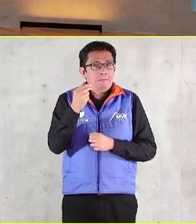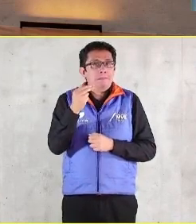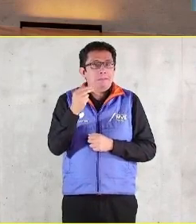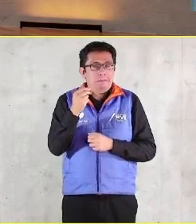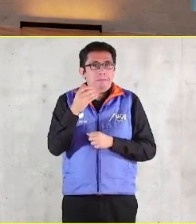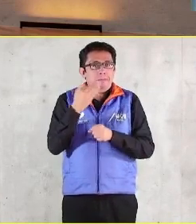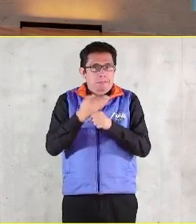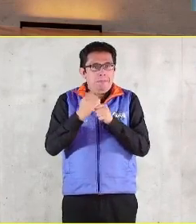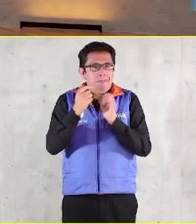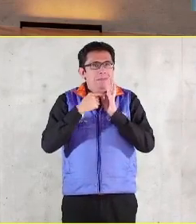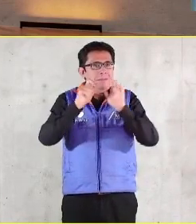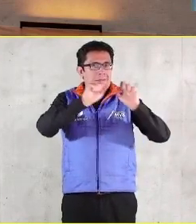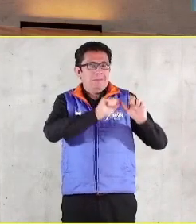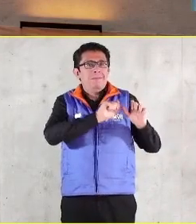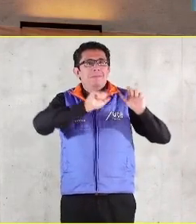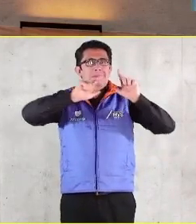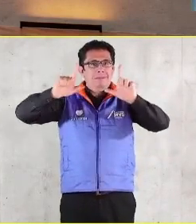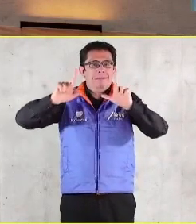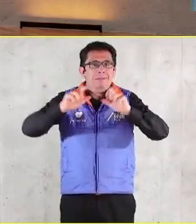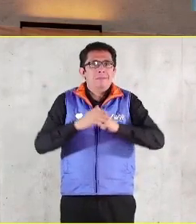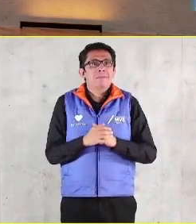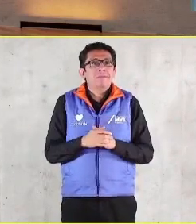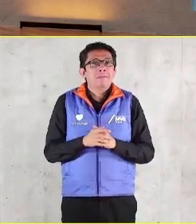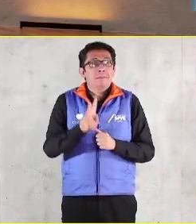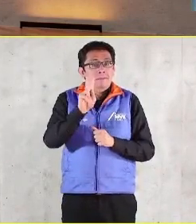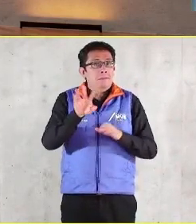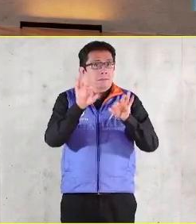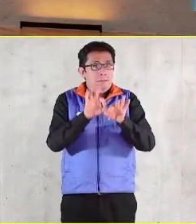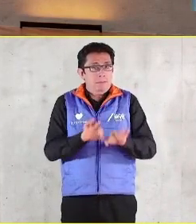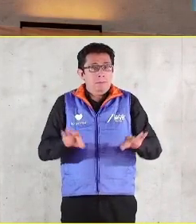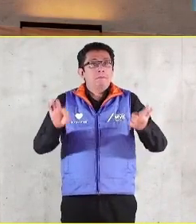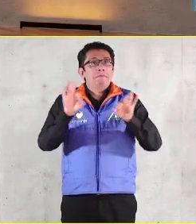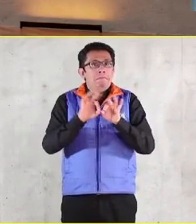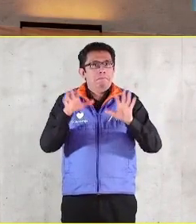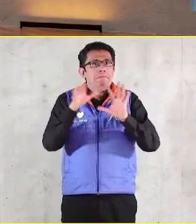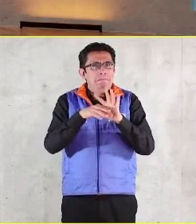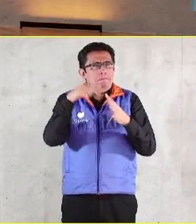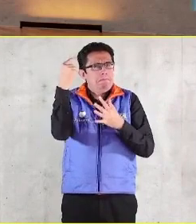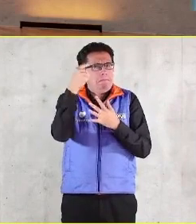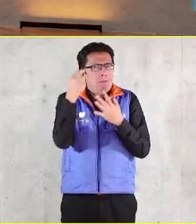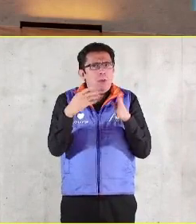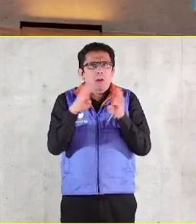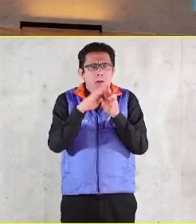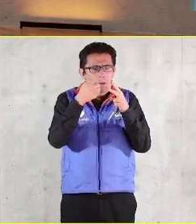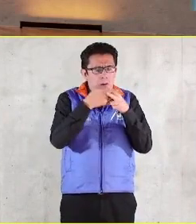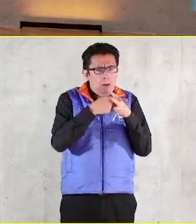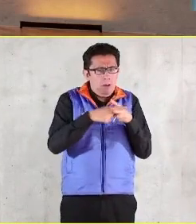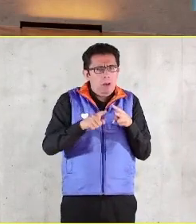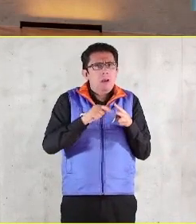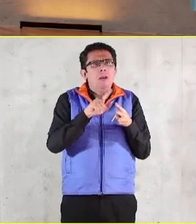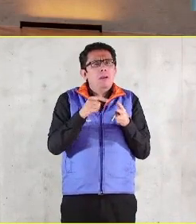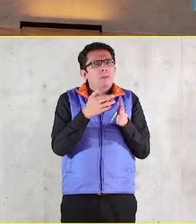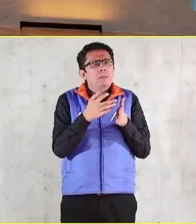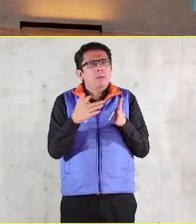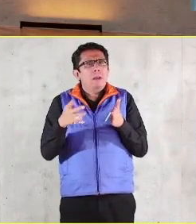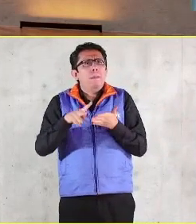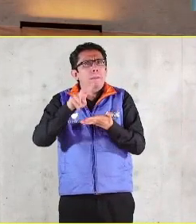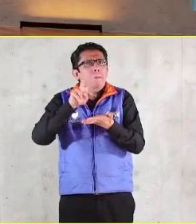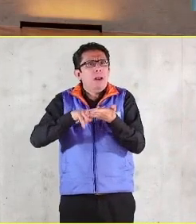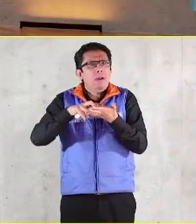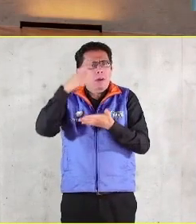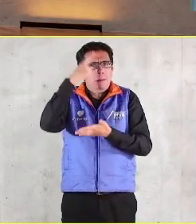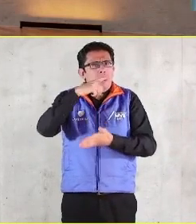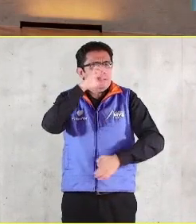que ahorita se va a poner en pantalla, porque es importante tocar varios apuntos desde su origen hasta el valor que va a representar para